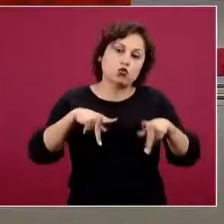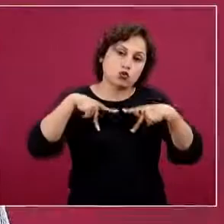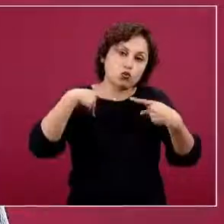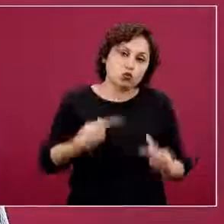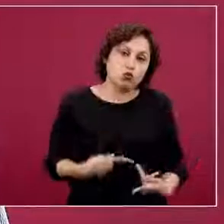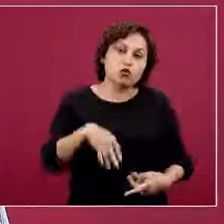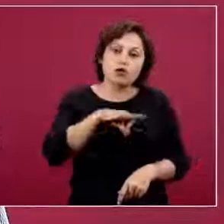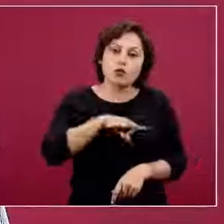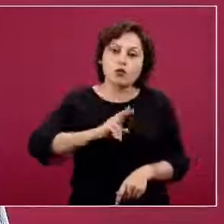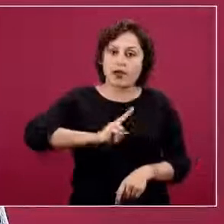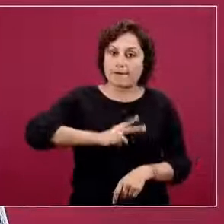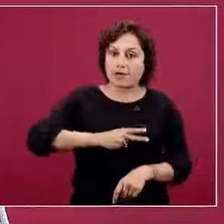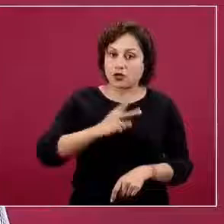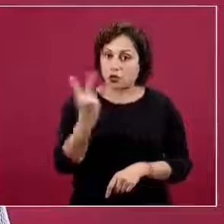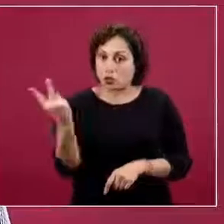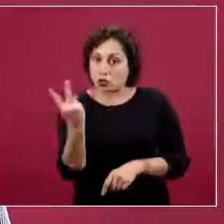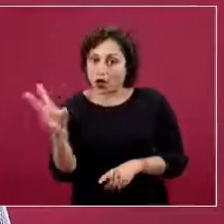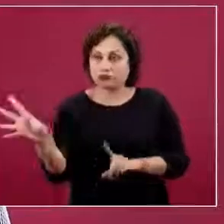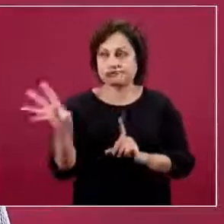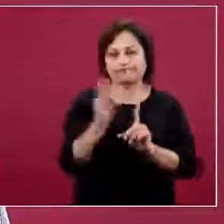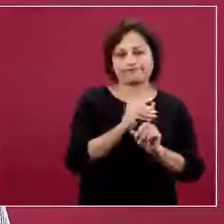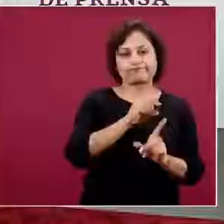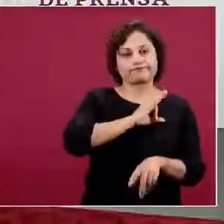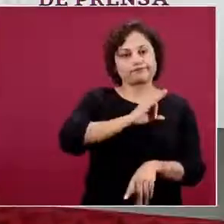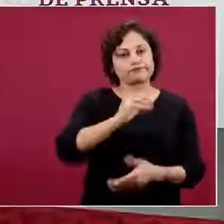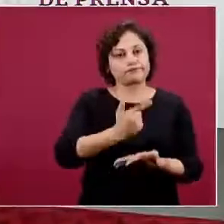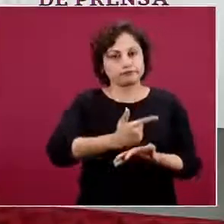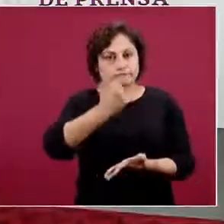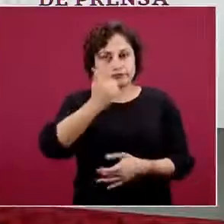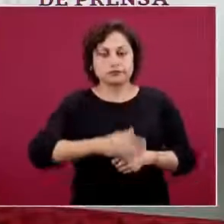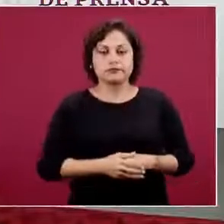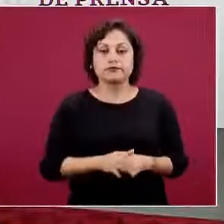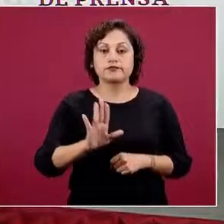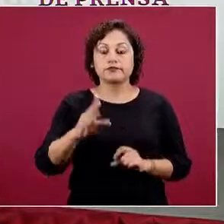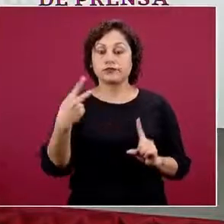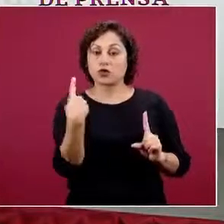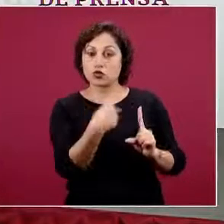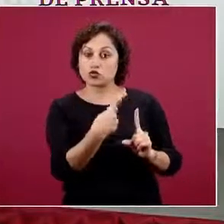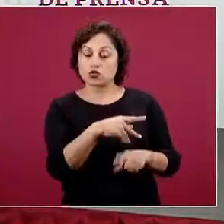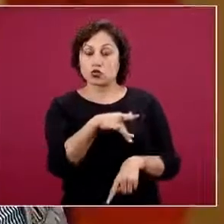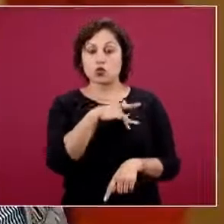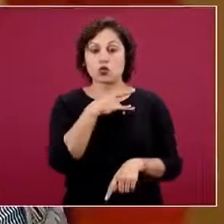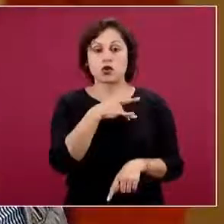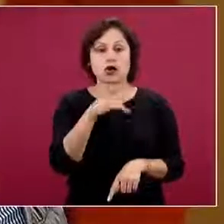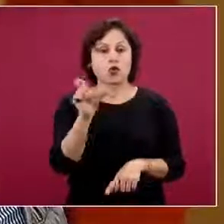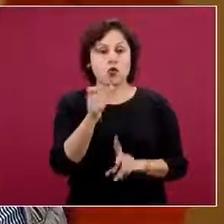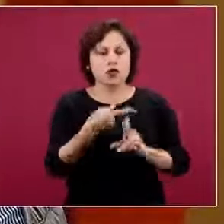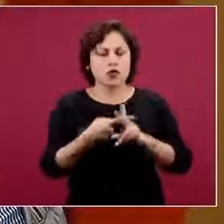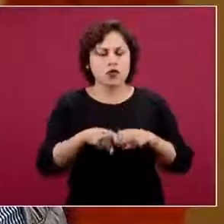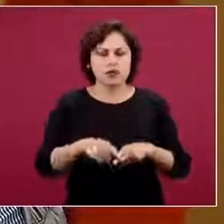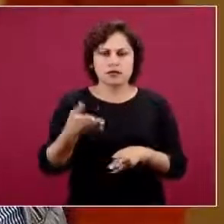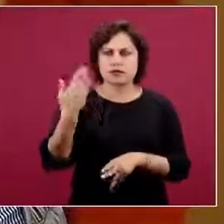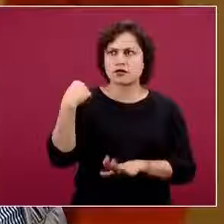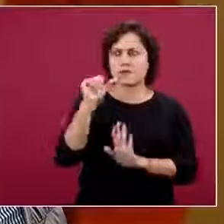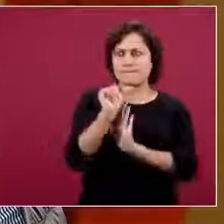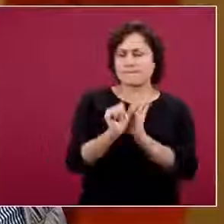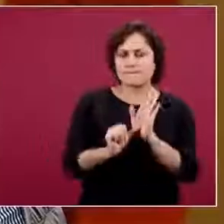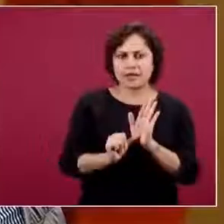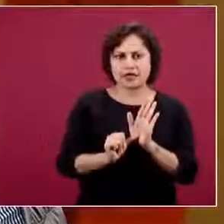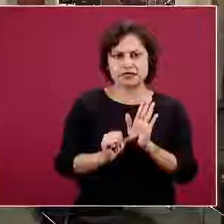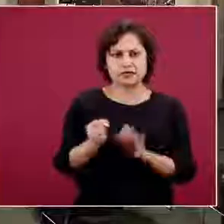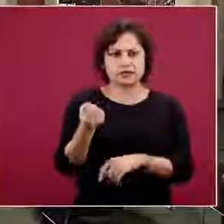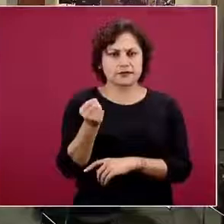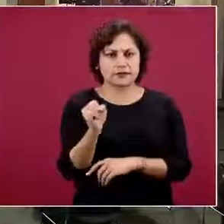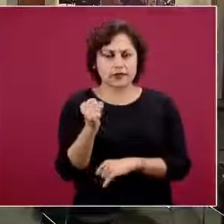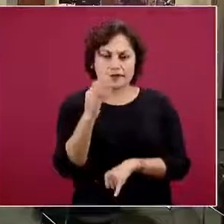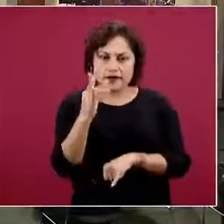desarrollar enfermedad grave. Los signos y síntomas iniciales empezaron a fines del mes pasado, es decir, a fines de